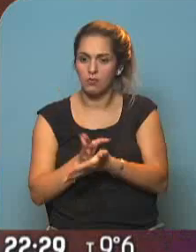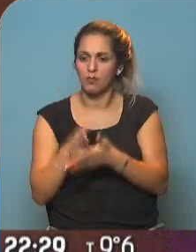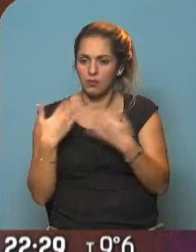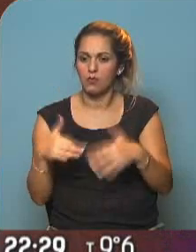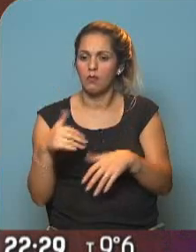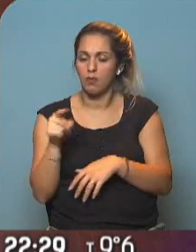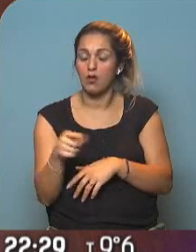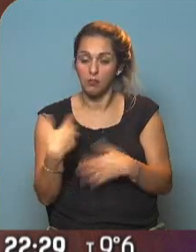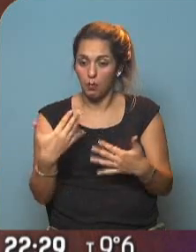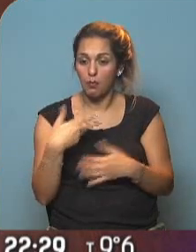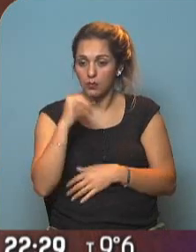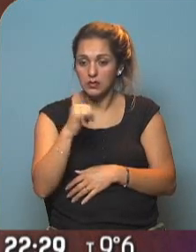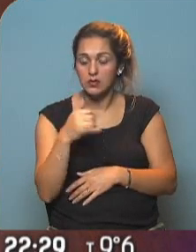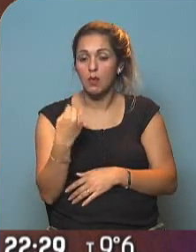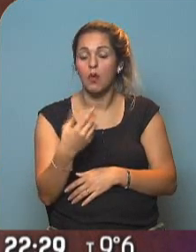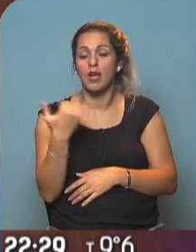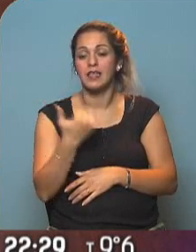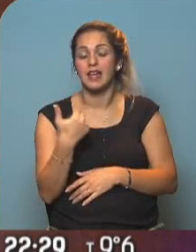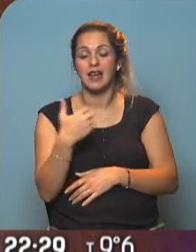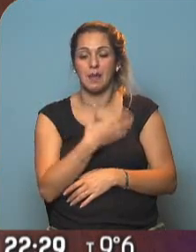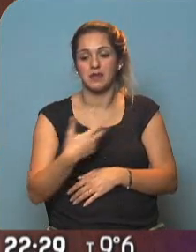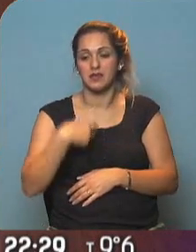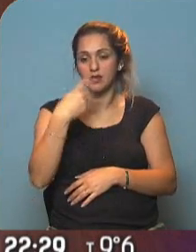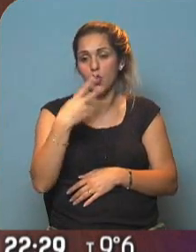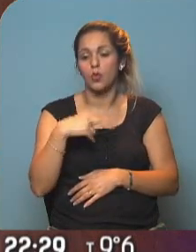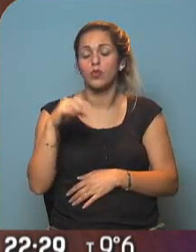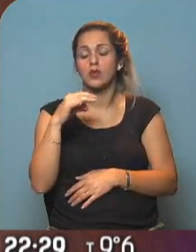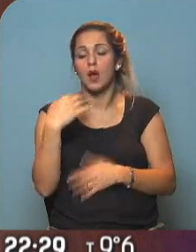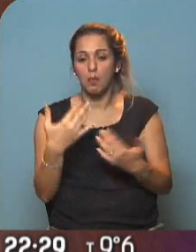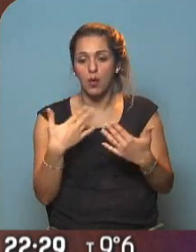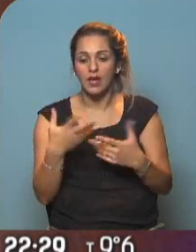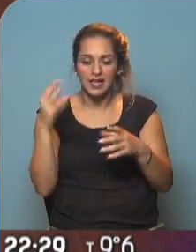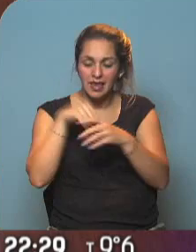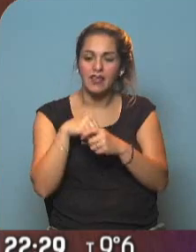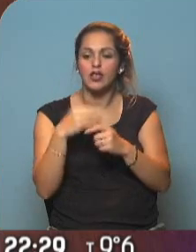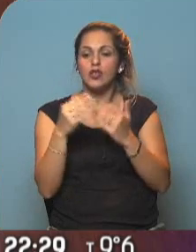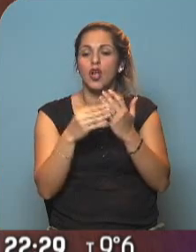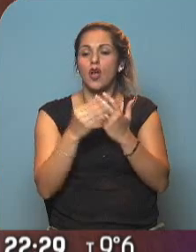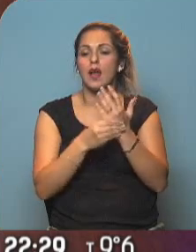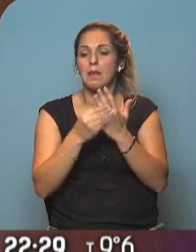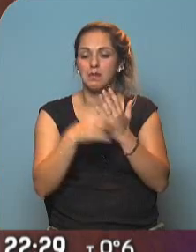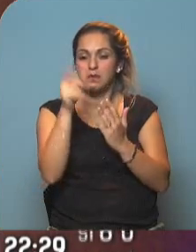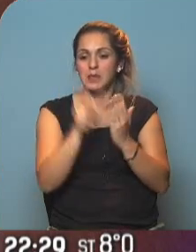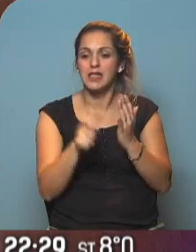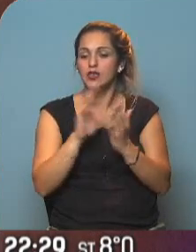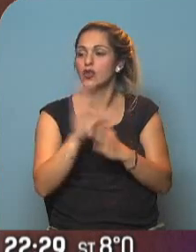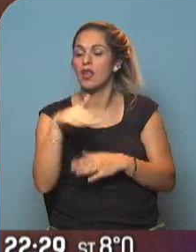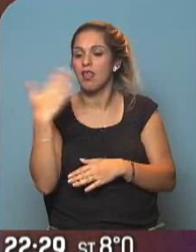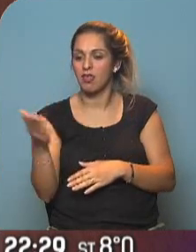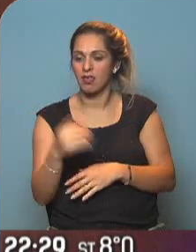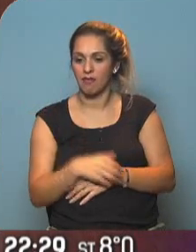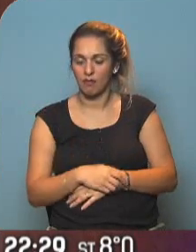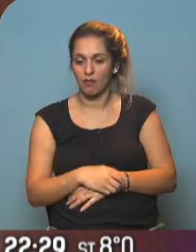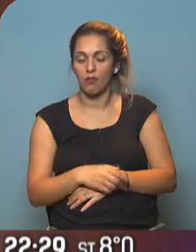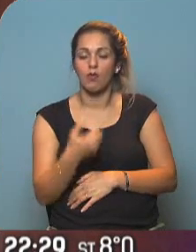llegar a conseguir, no solo porque se quedó con una de las vicepresidencias, sino porque está en el Ministerio del Interior. Es el ministro del Interior, de